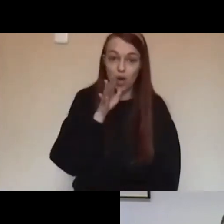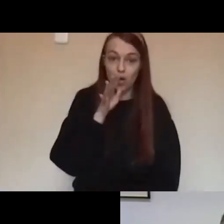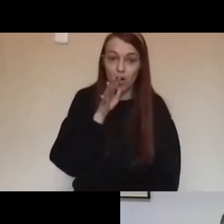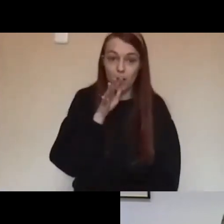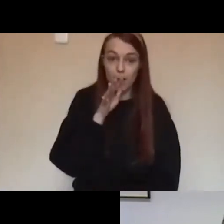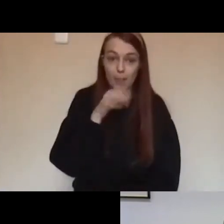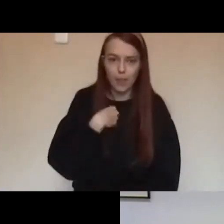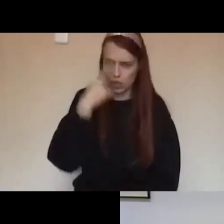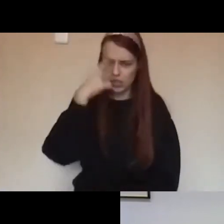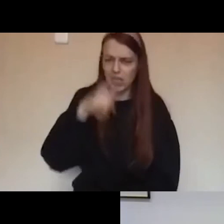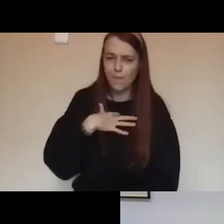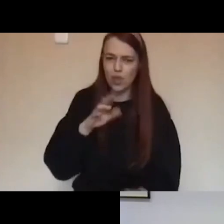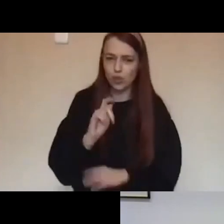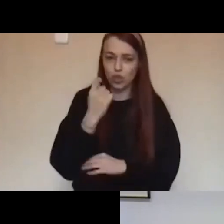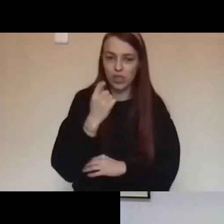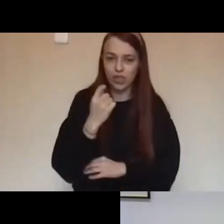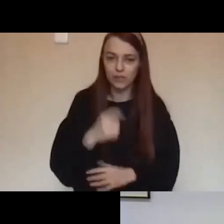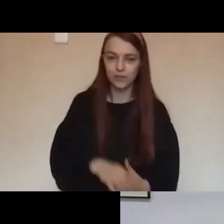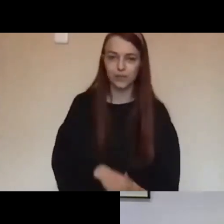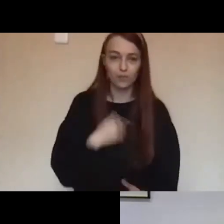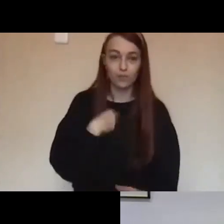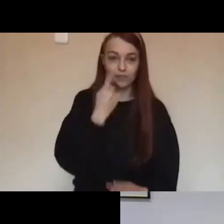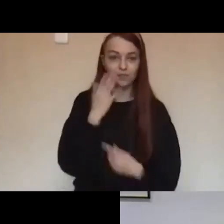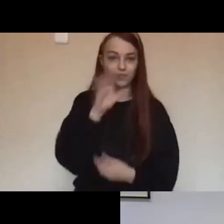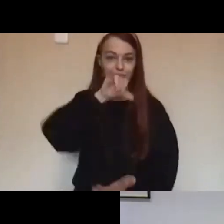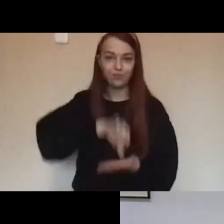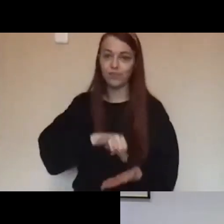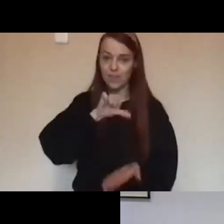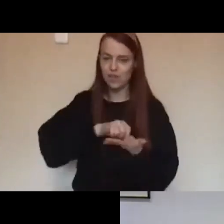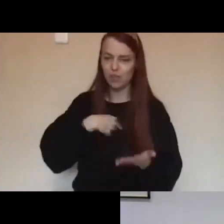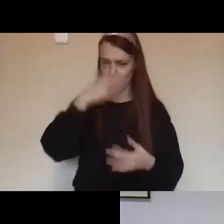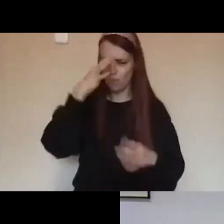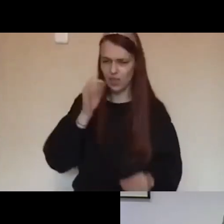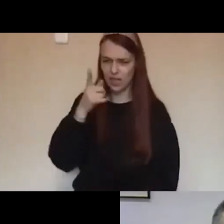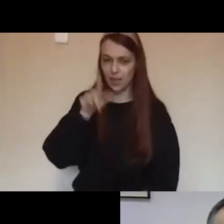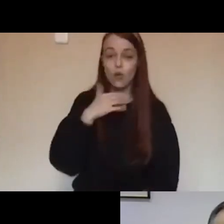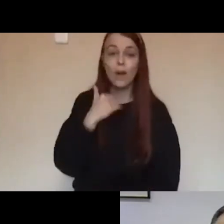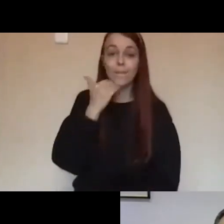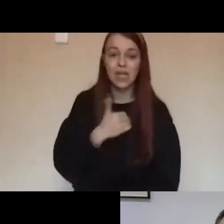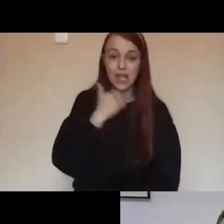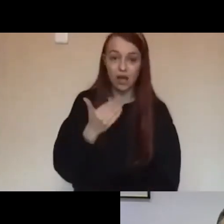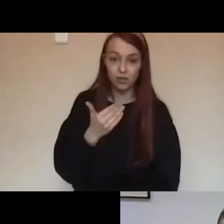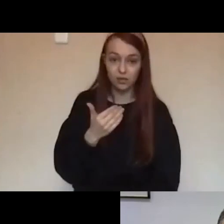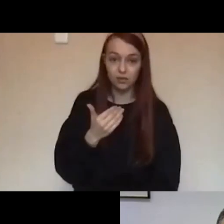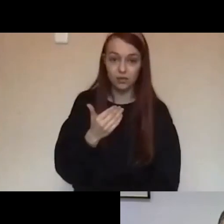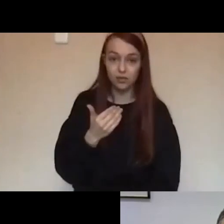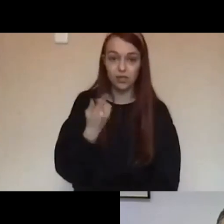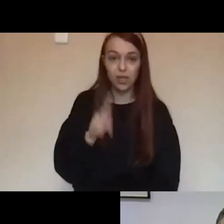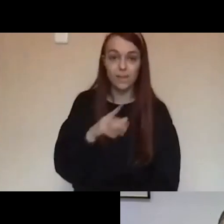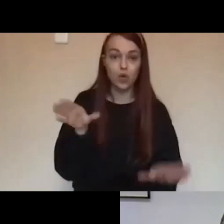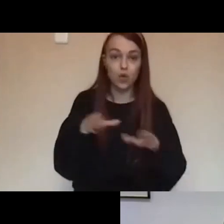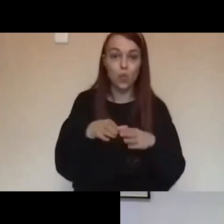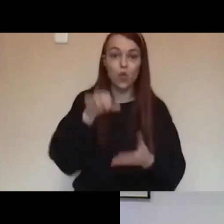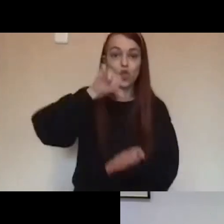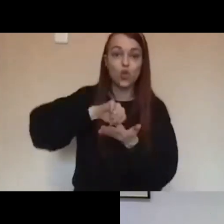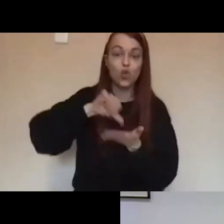convencida de ello, que representa una ciudad convencida de ello, que es Mérida, y en este caso al Grupo Ciudades Patrimonio de